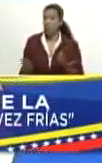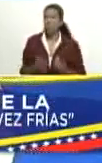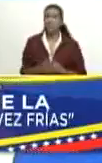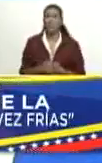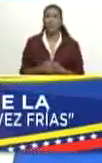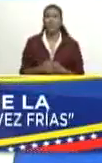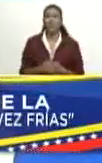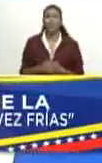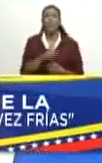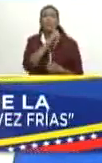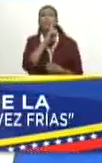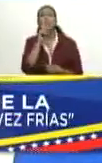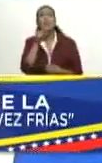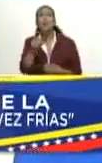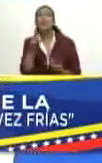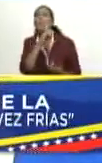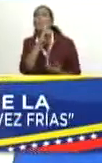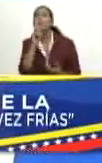¿Cómo que te llamas tú?